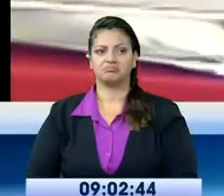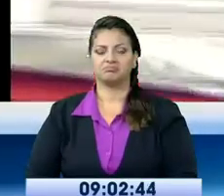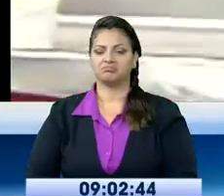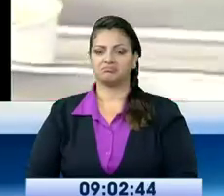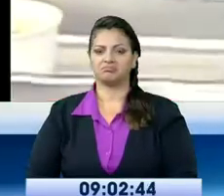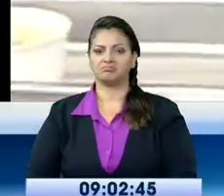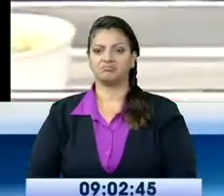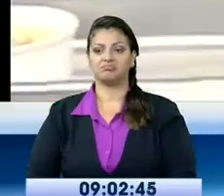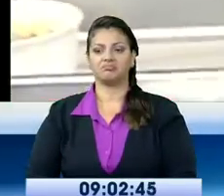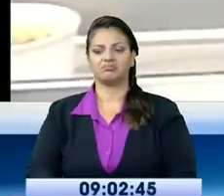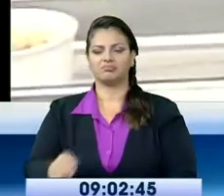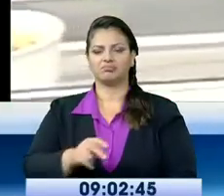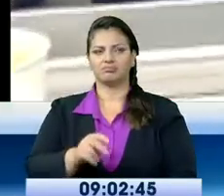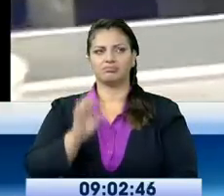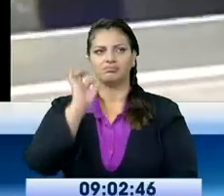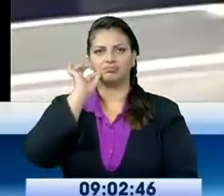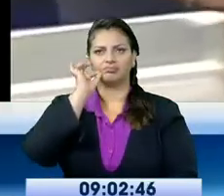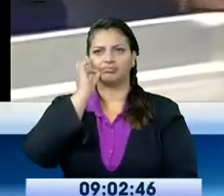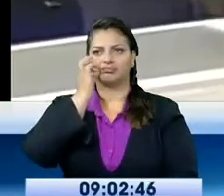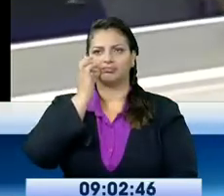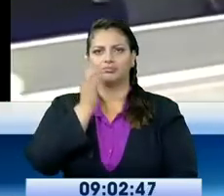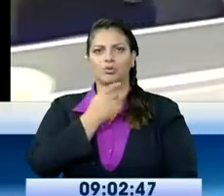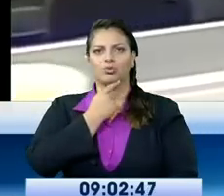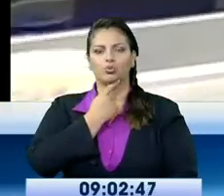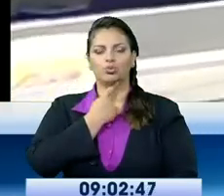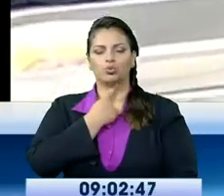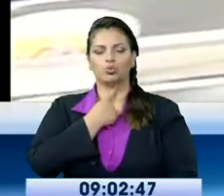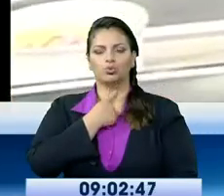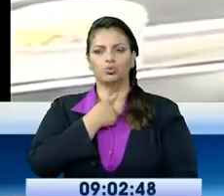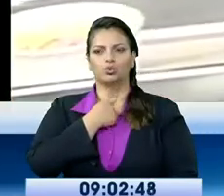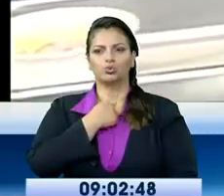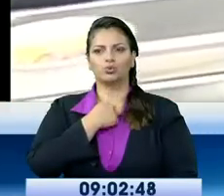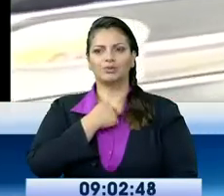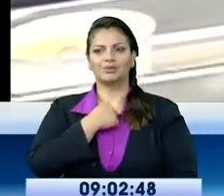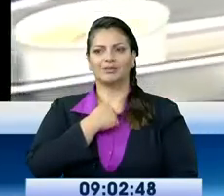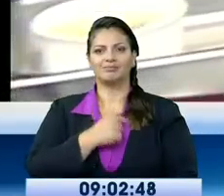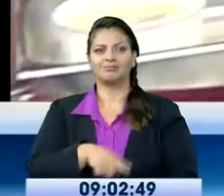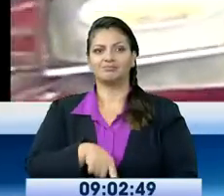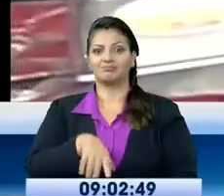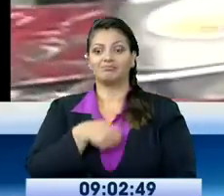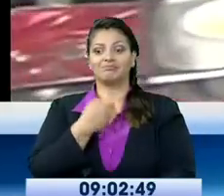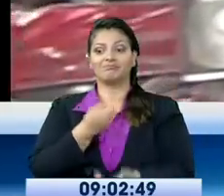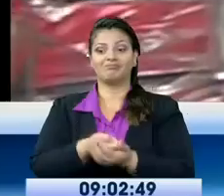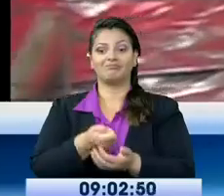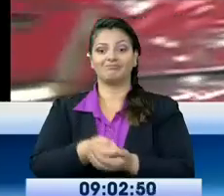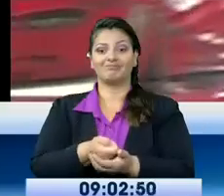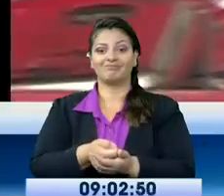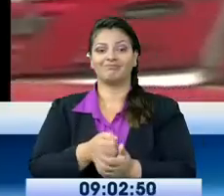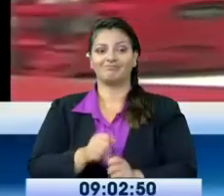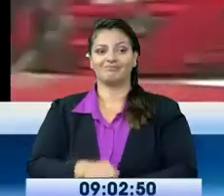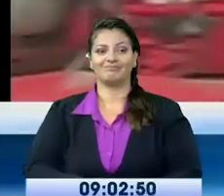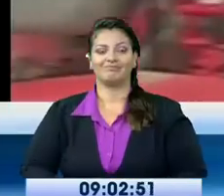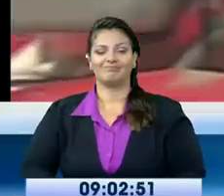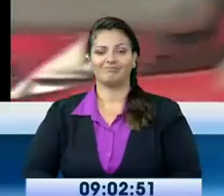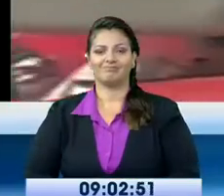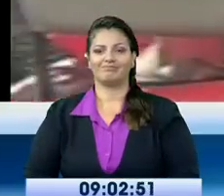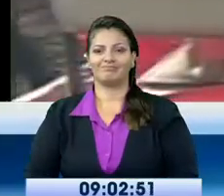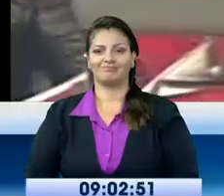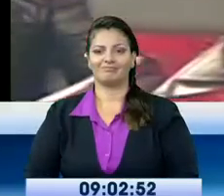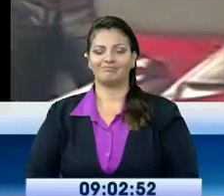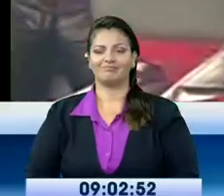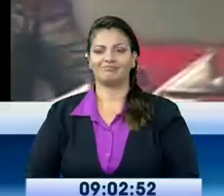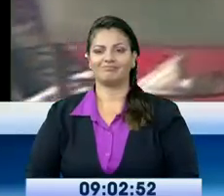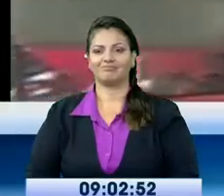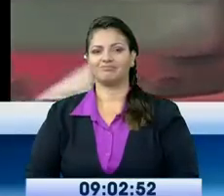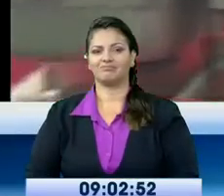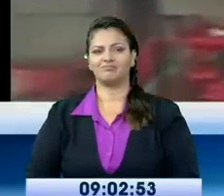platillo, a mí me encanta, por ejemplo, tendré que regresar para llevar mi platito, porque esto aquí en Guayaquil no se come siempre, ¿eh? Uno tiene que viajar a